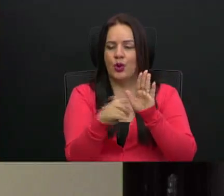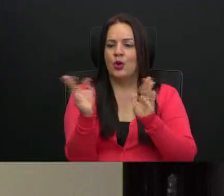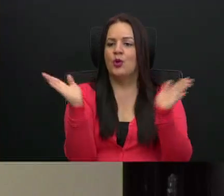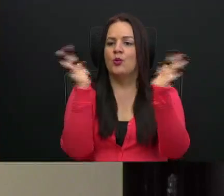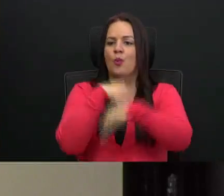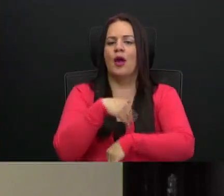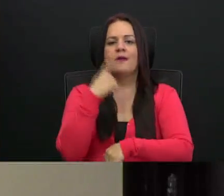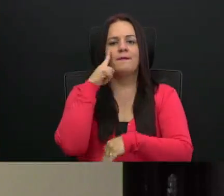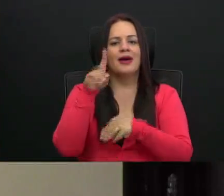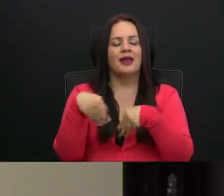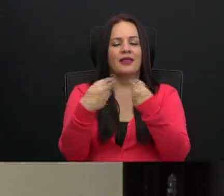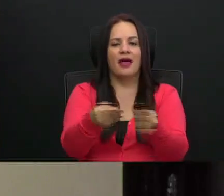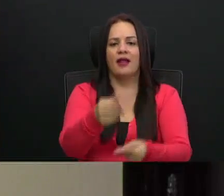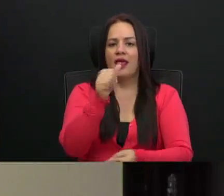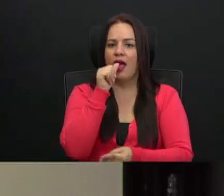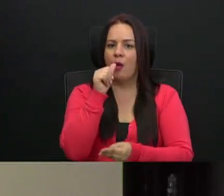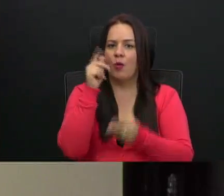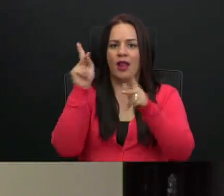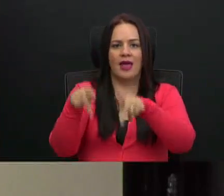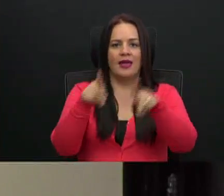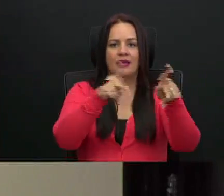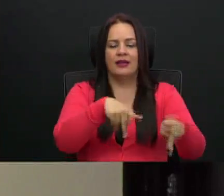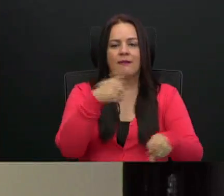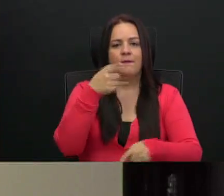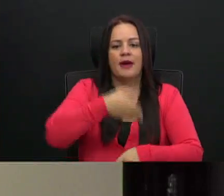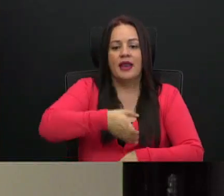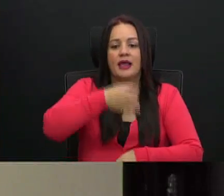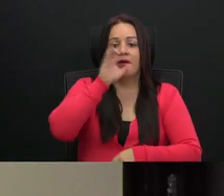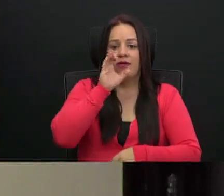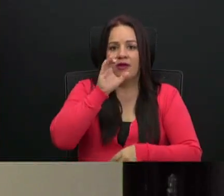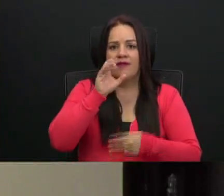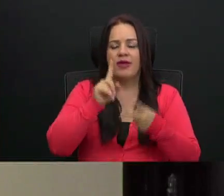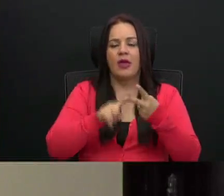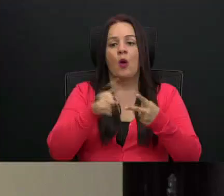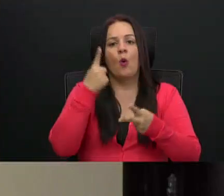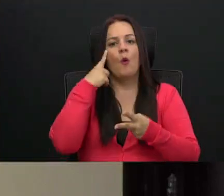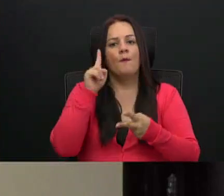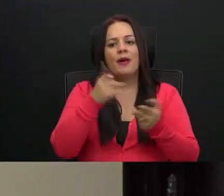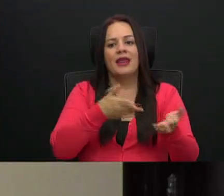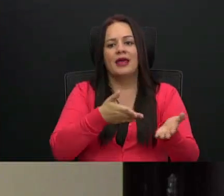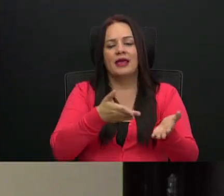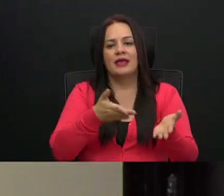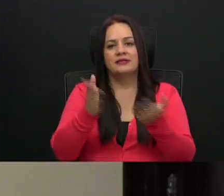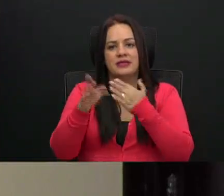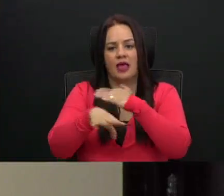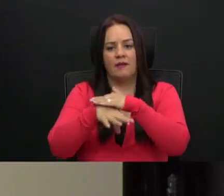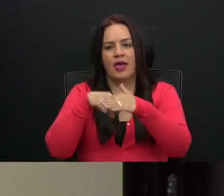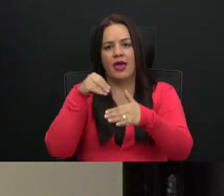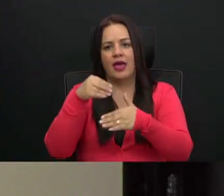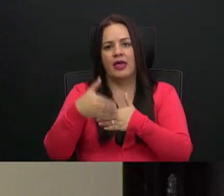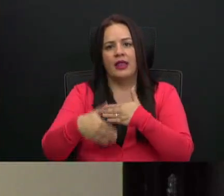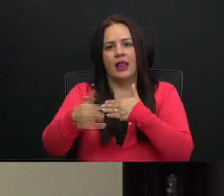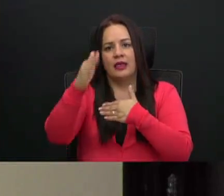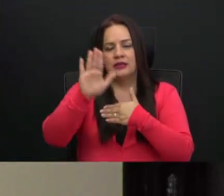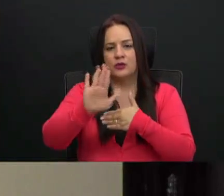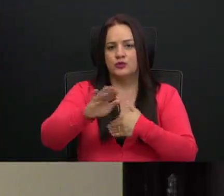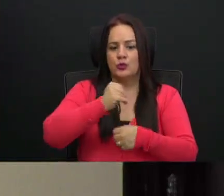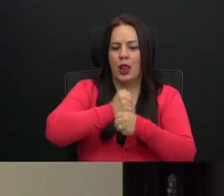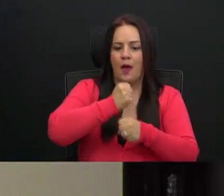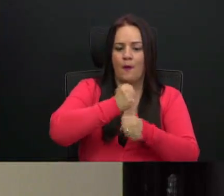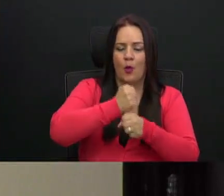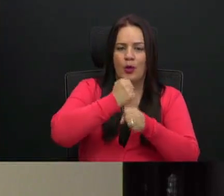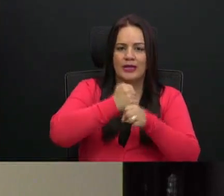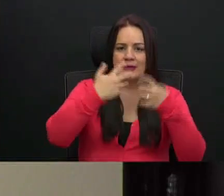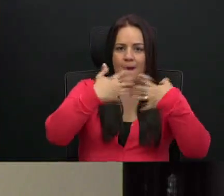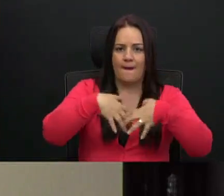para darle agua a la gente, ni para que beba, ni para que lleve adelante sus labores empresariales, ni